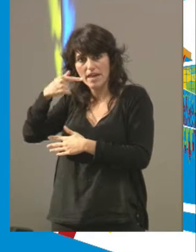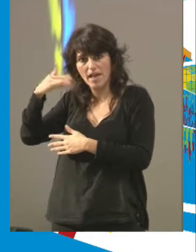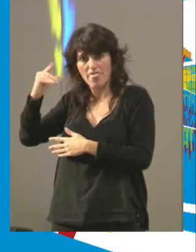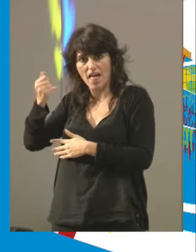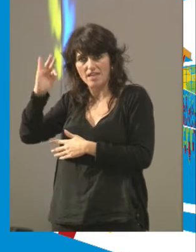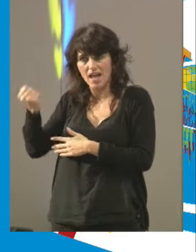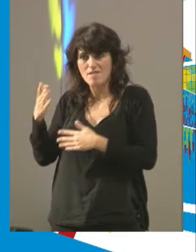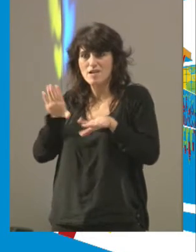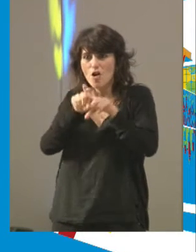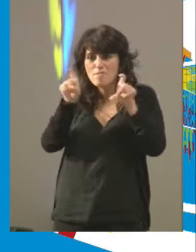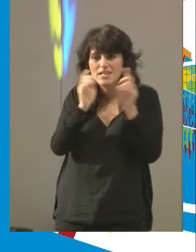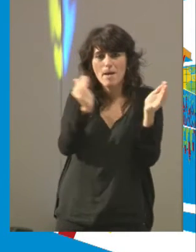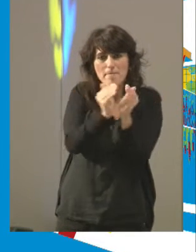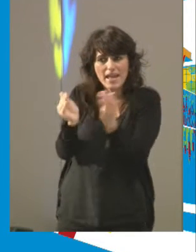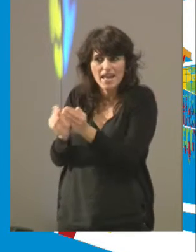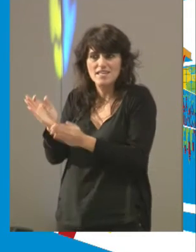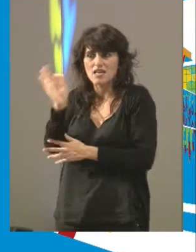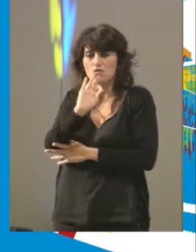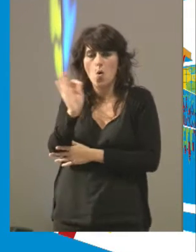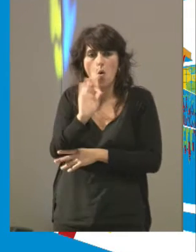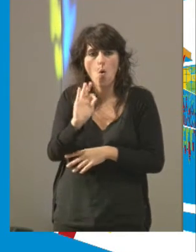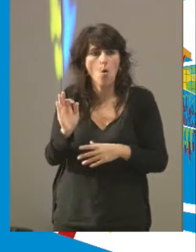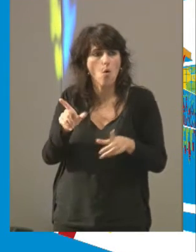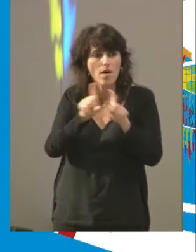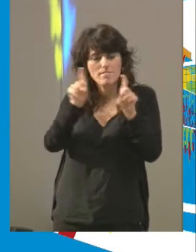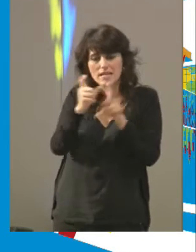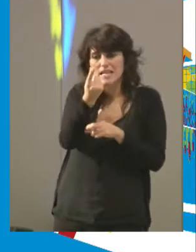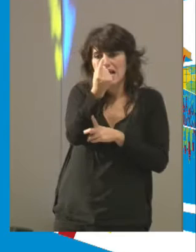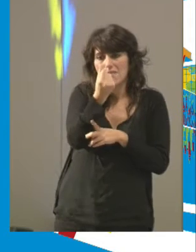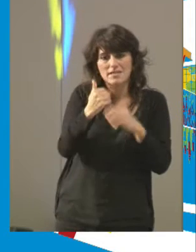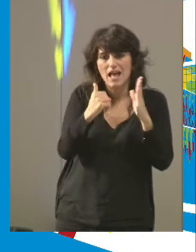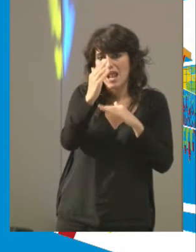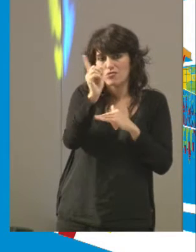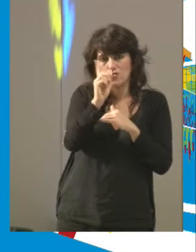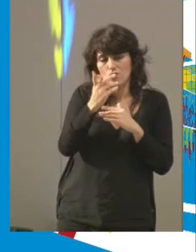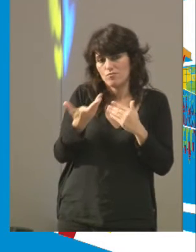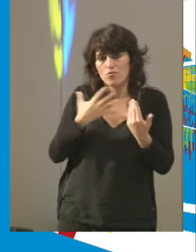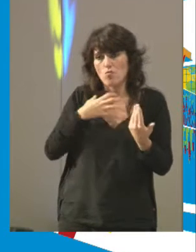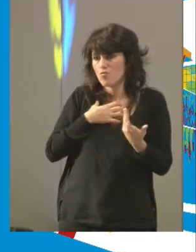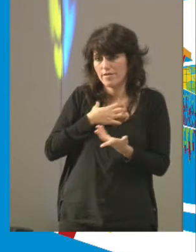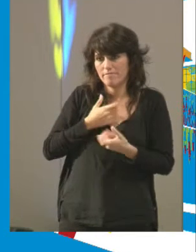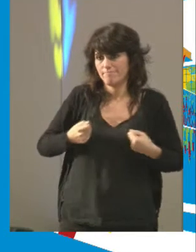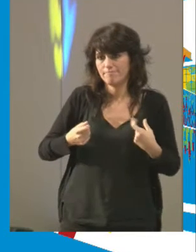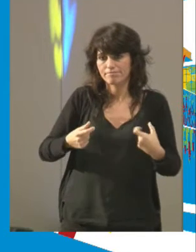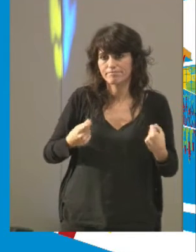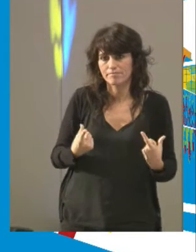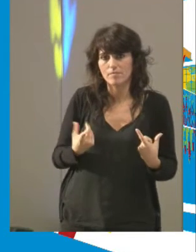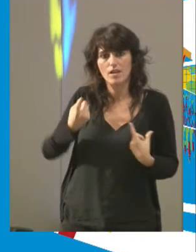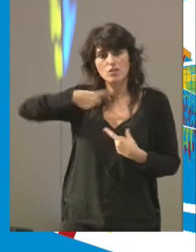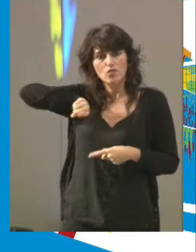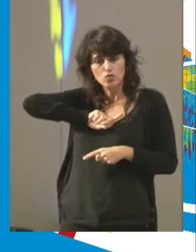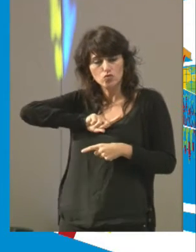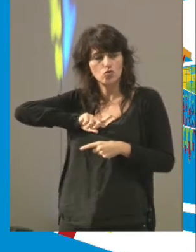pero empresas pequeñas o empresas con un capital no muy alto no se la pueden permitir. Entonces